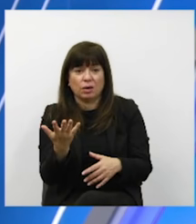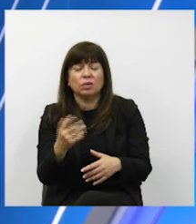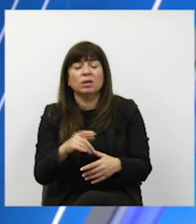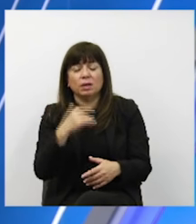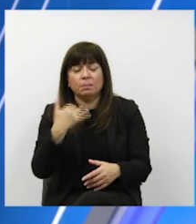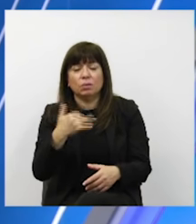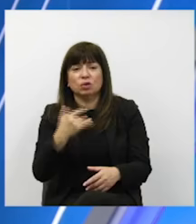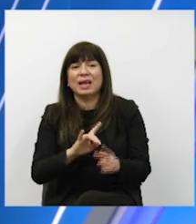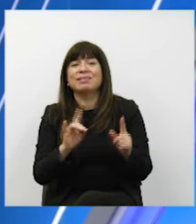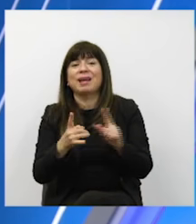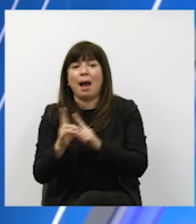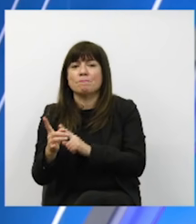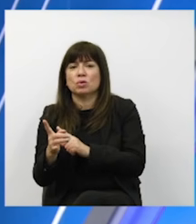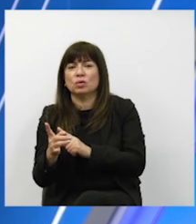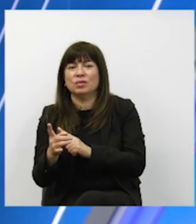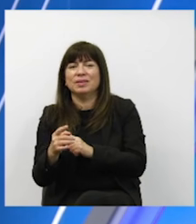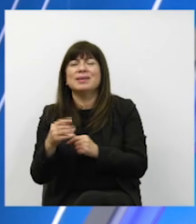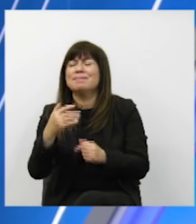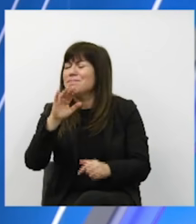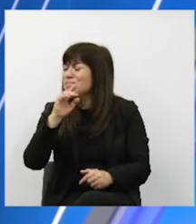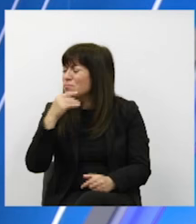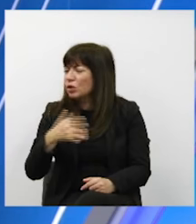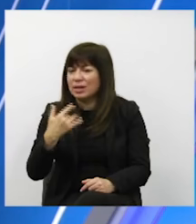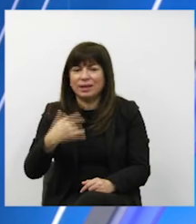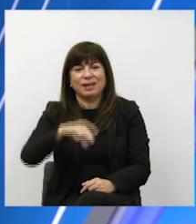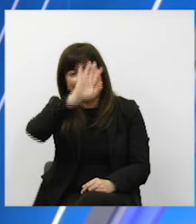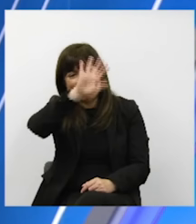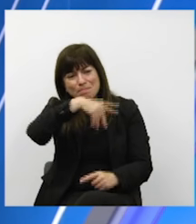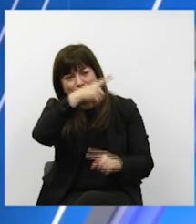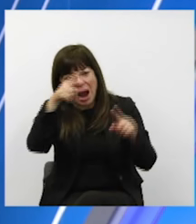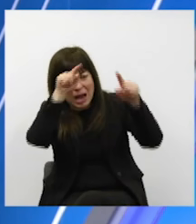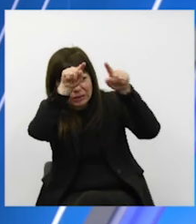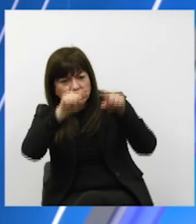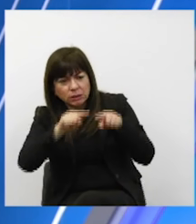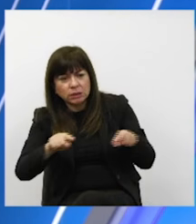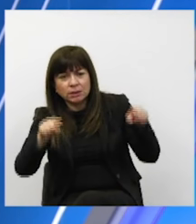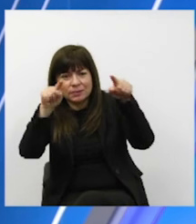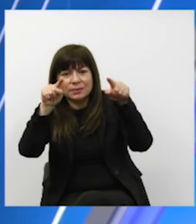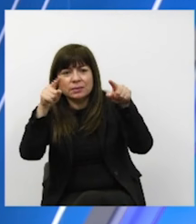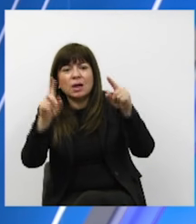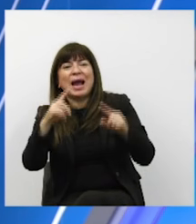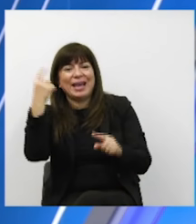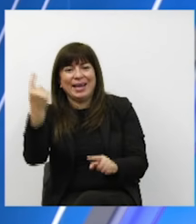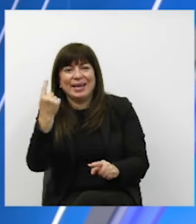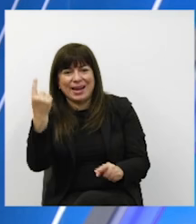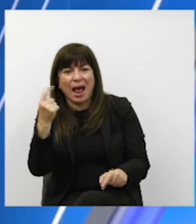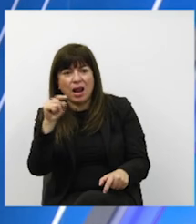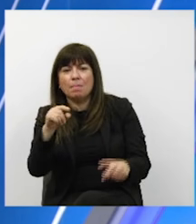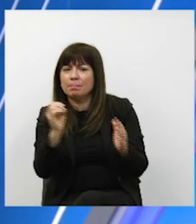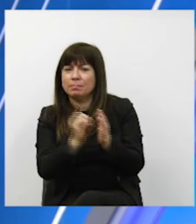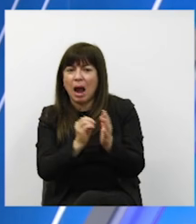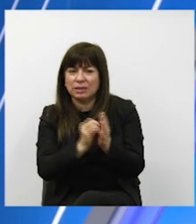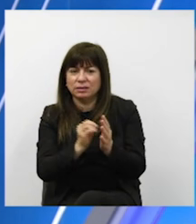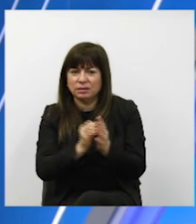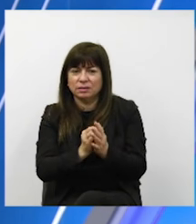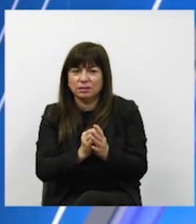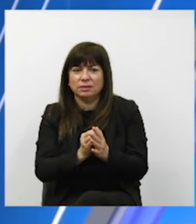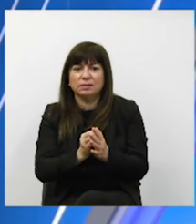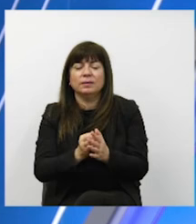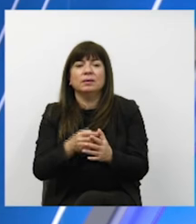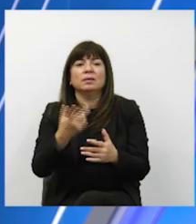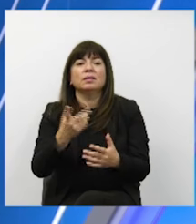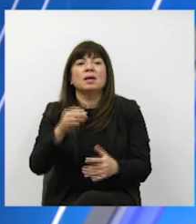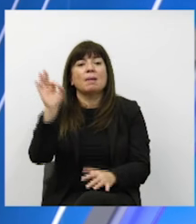tenemos mucha inercia o dificultad para cambiar. Pero yo veo en las universidades probablemente ya tenemos